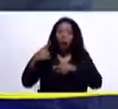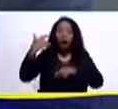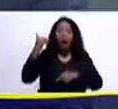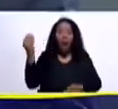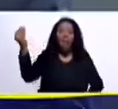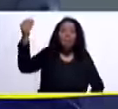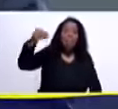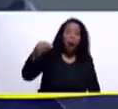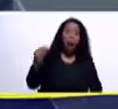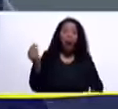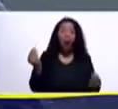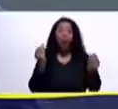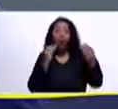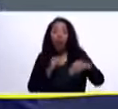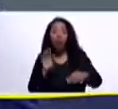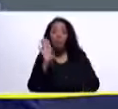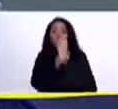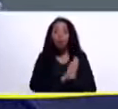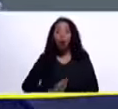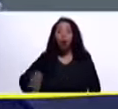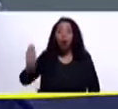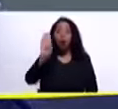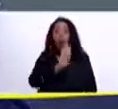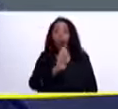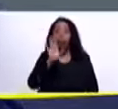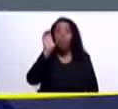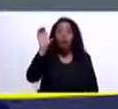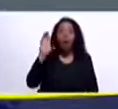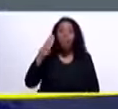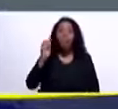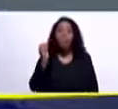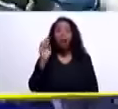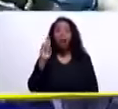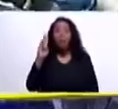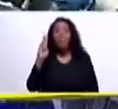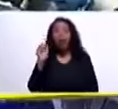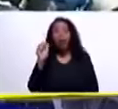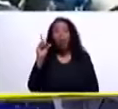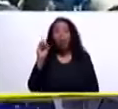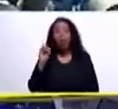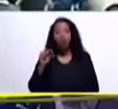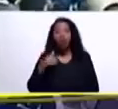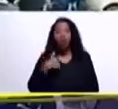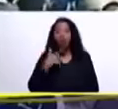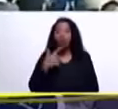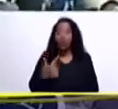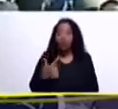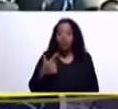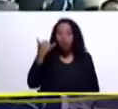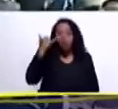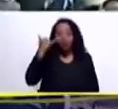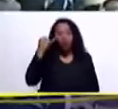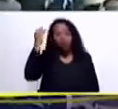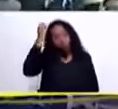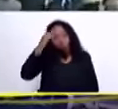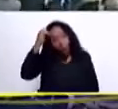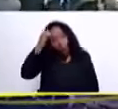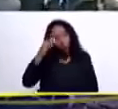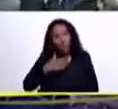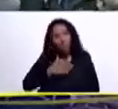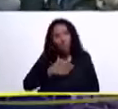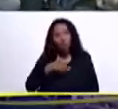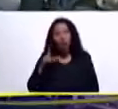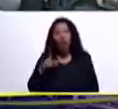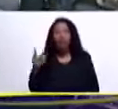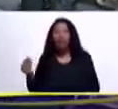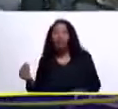que son los acuerdos de Barbados. Los acuerdos de Barbados, yo tengo que decir, que terminan siendo